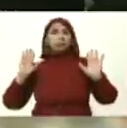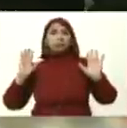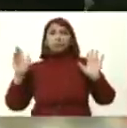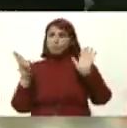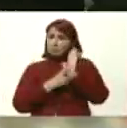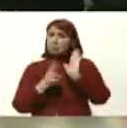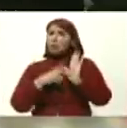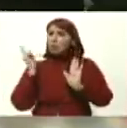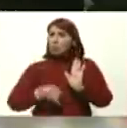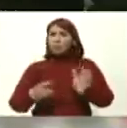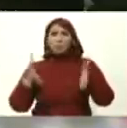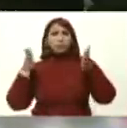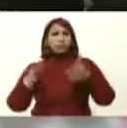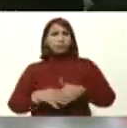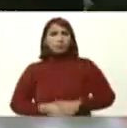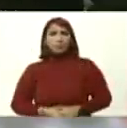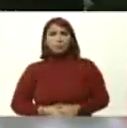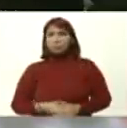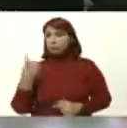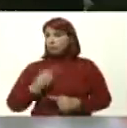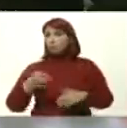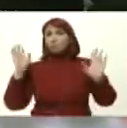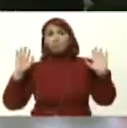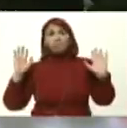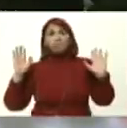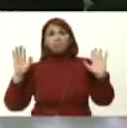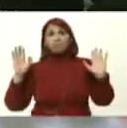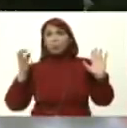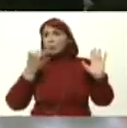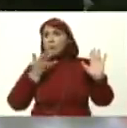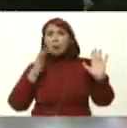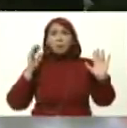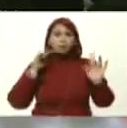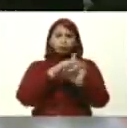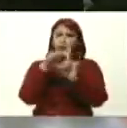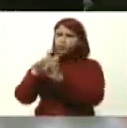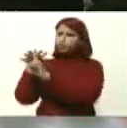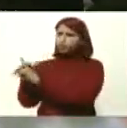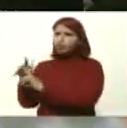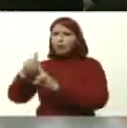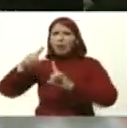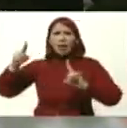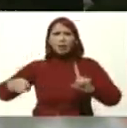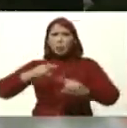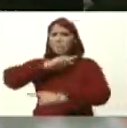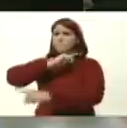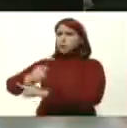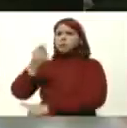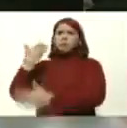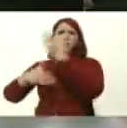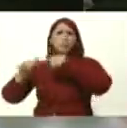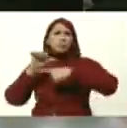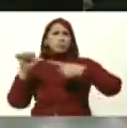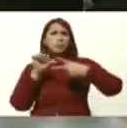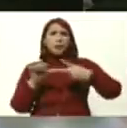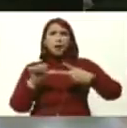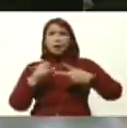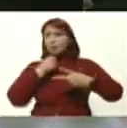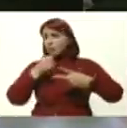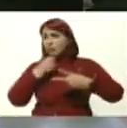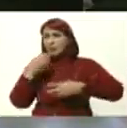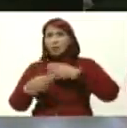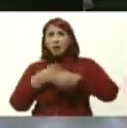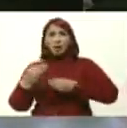verdad. Y es así. Bueno, el ataque eléctrico yo lo denuncié hace una semana en una entrevista que me